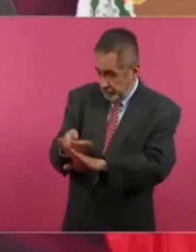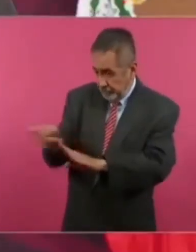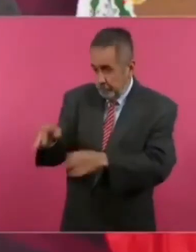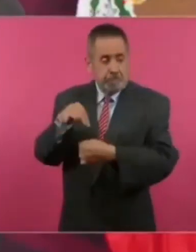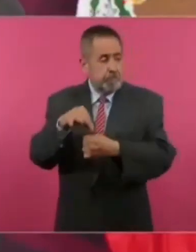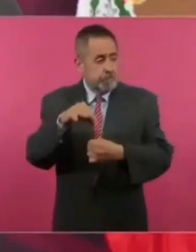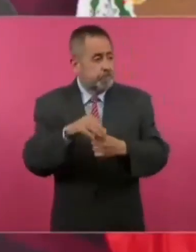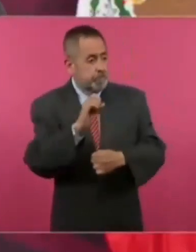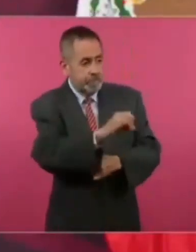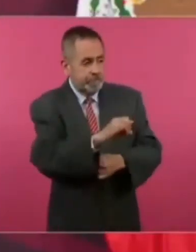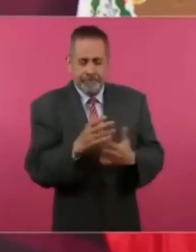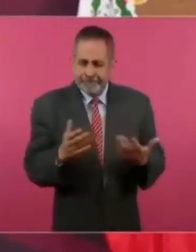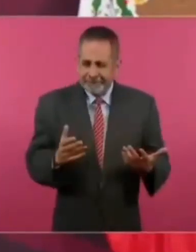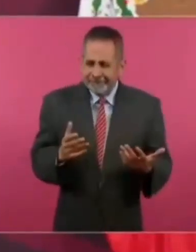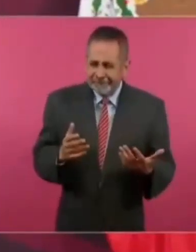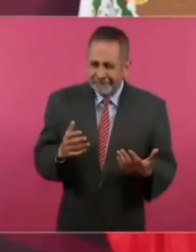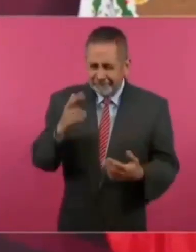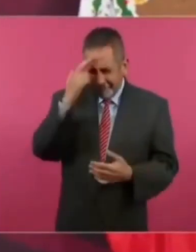a la expropiación petrolera